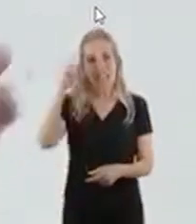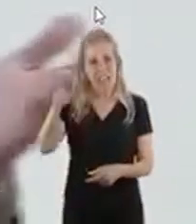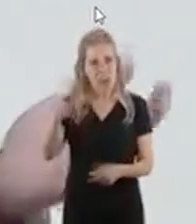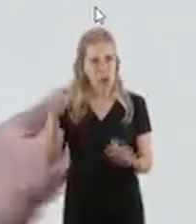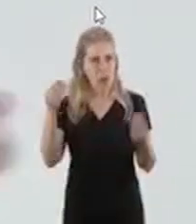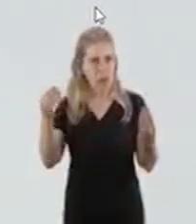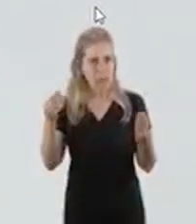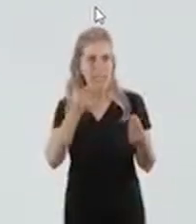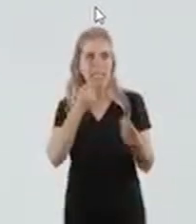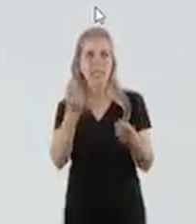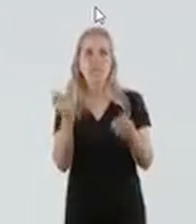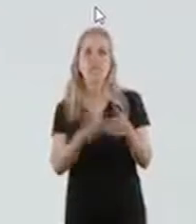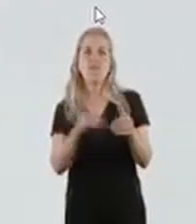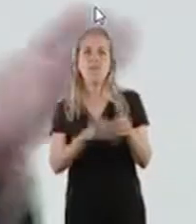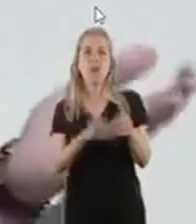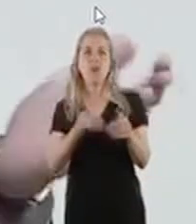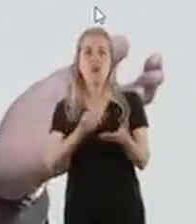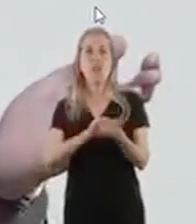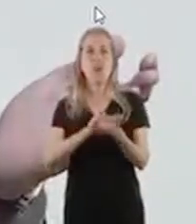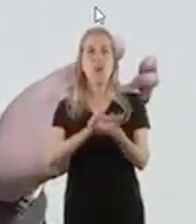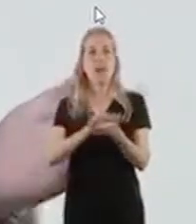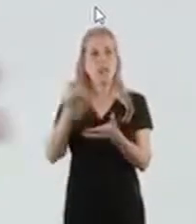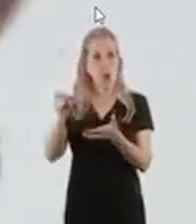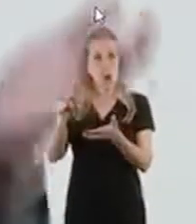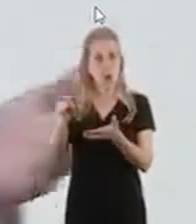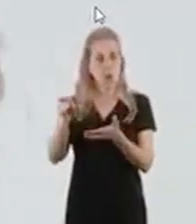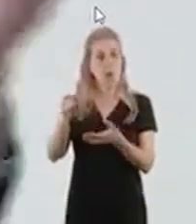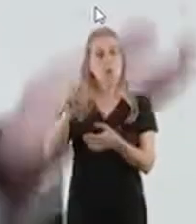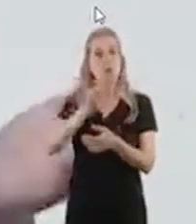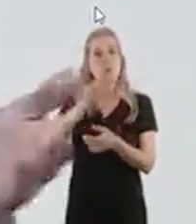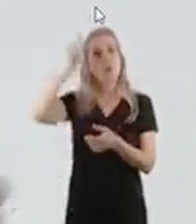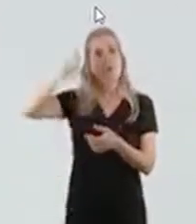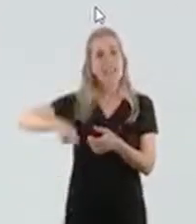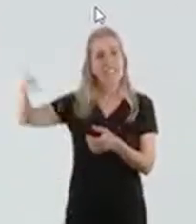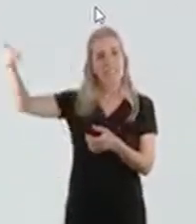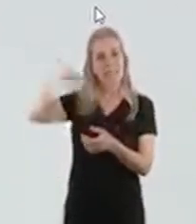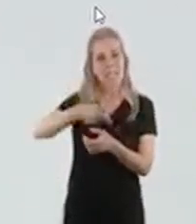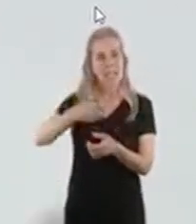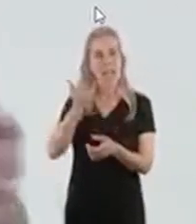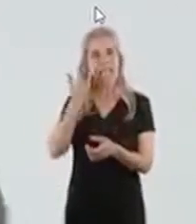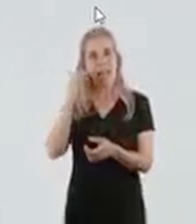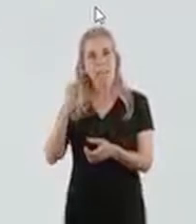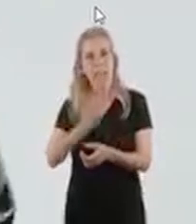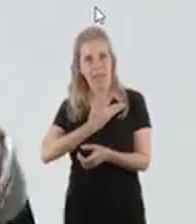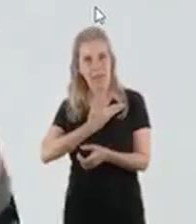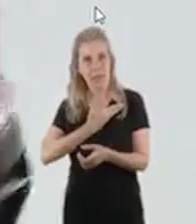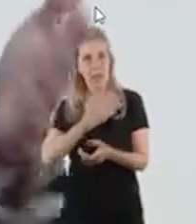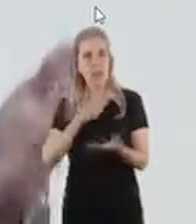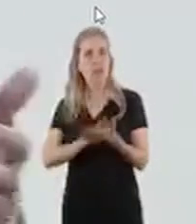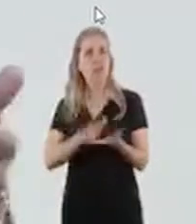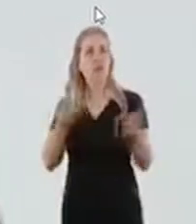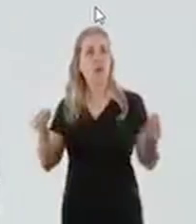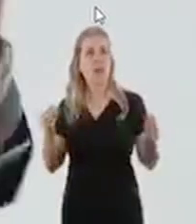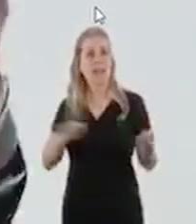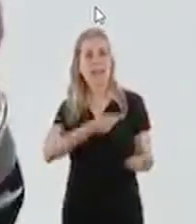York bf capital le pide a la jueza de Nueva York en el caso de ipf para 16000 millones de dó si ese fondo le pide a la